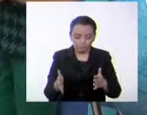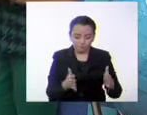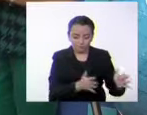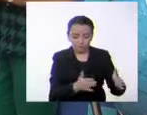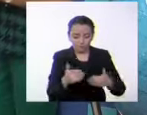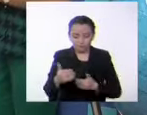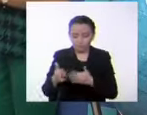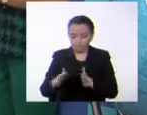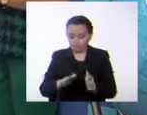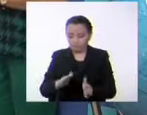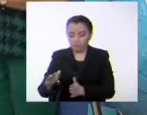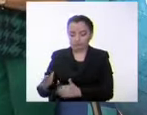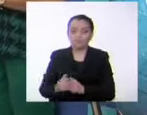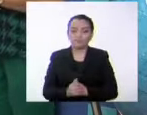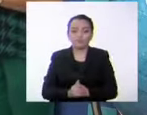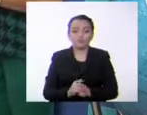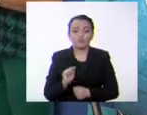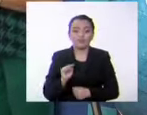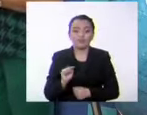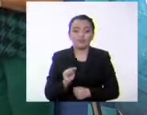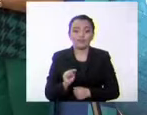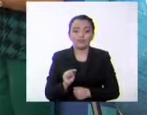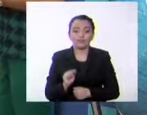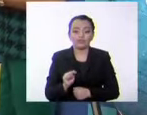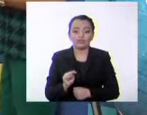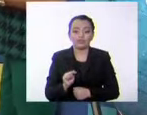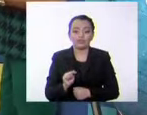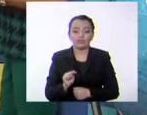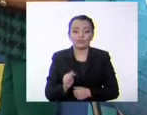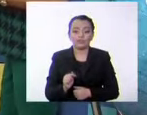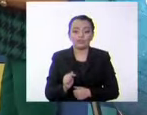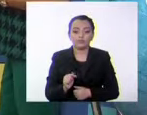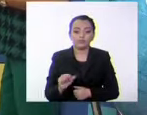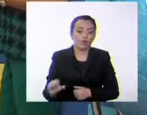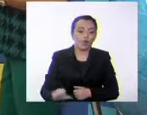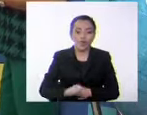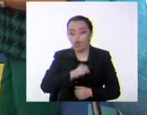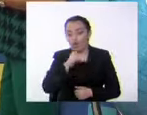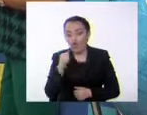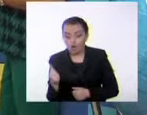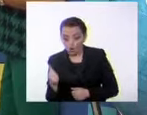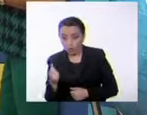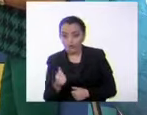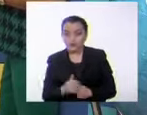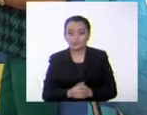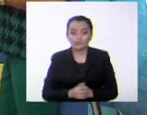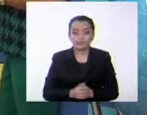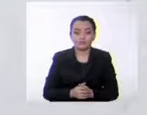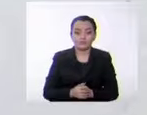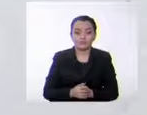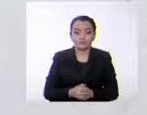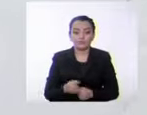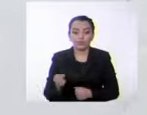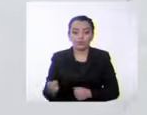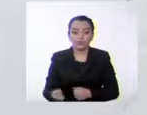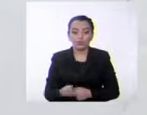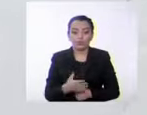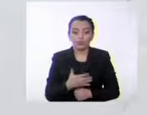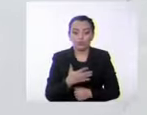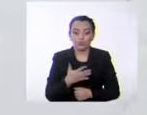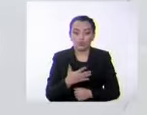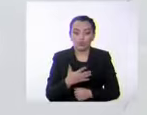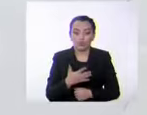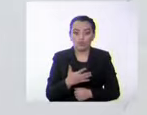despojo de las tierras de los naturales. Muy bien. Otra cosa que sucedió fue la imposición de la nueva religión. Recordemos que los